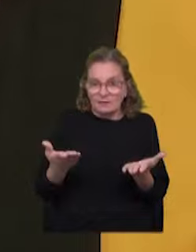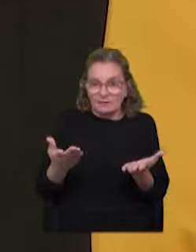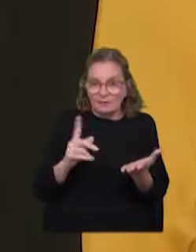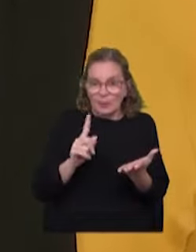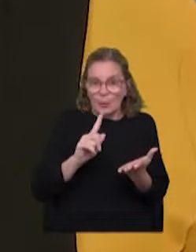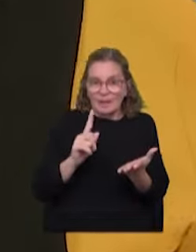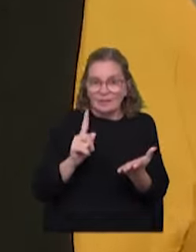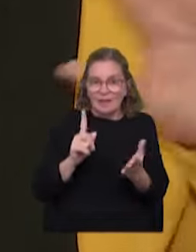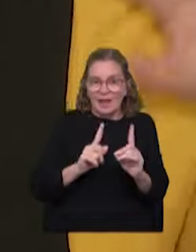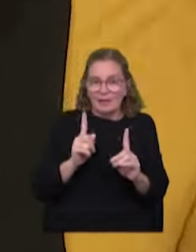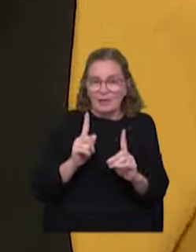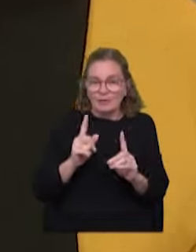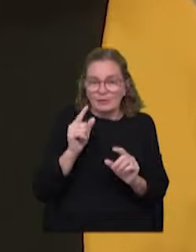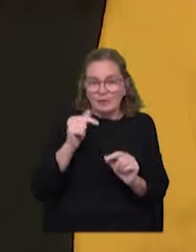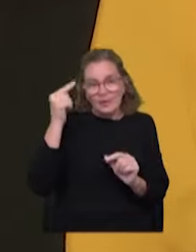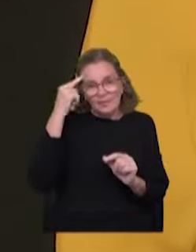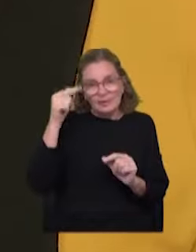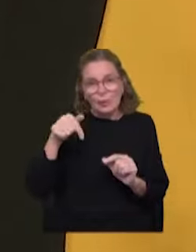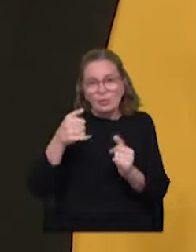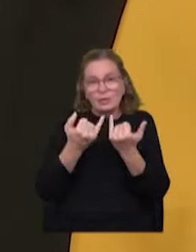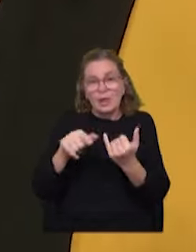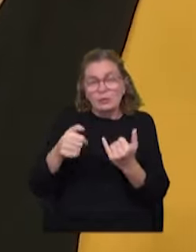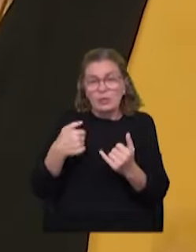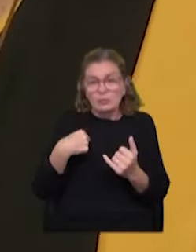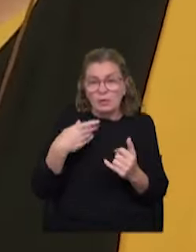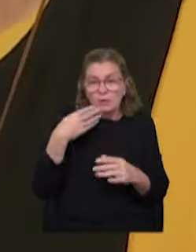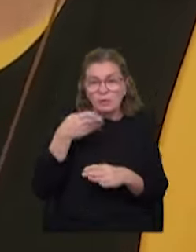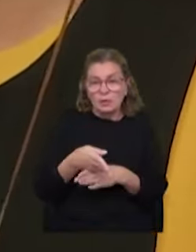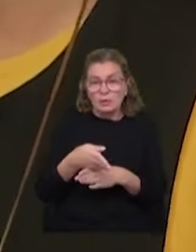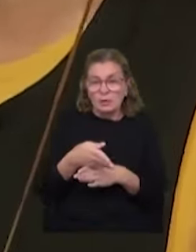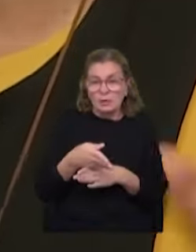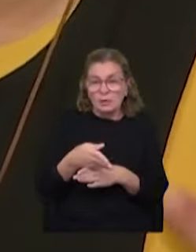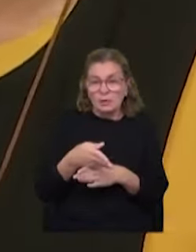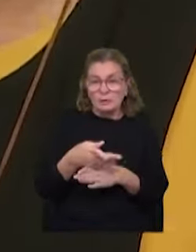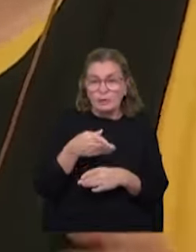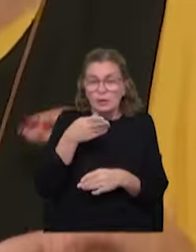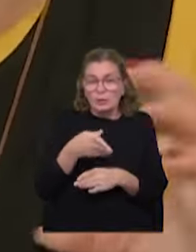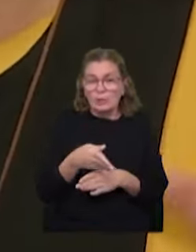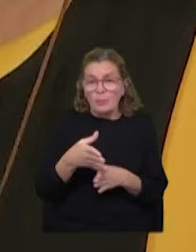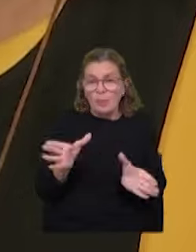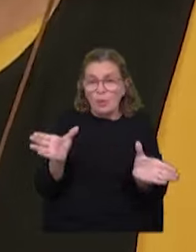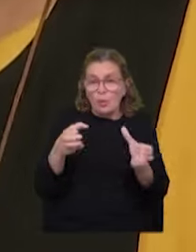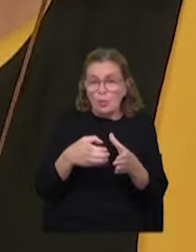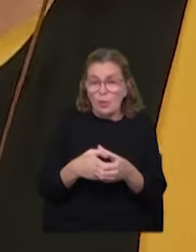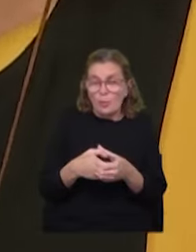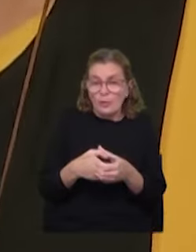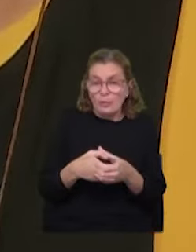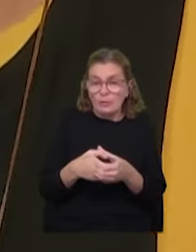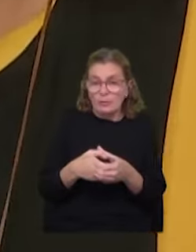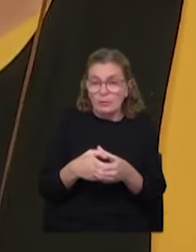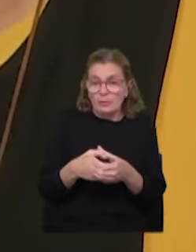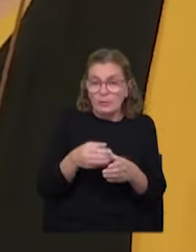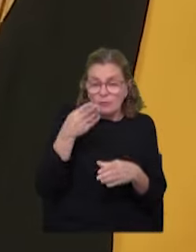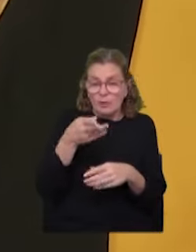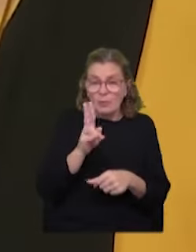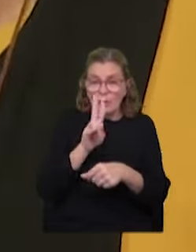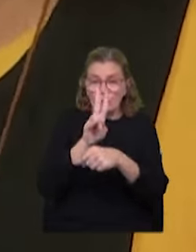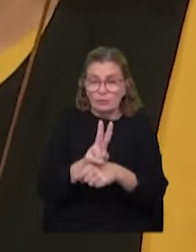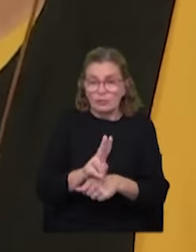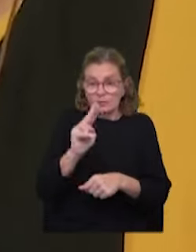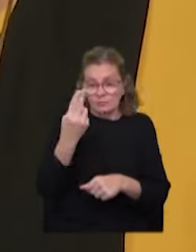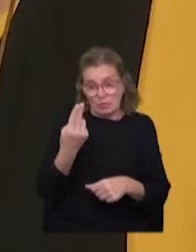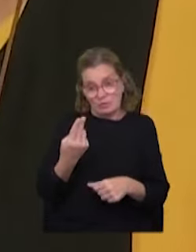una acción que se piense de un día para el otro y alguien diga ay Bueno voy a contar con un este grupo y vamos a ir a visitar Uruguay